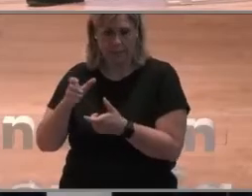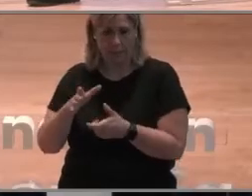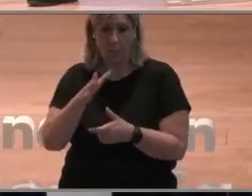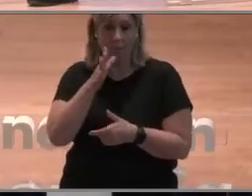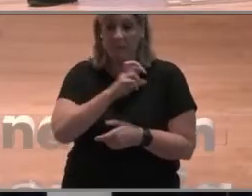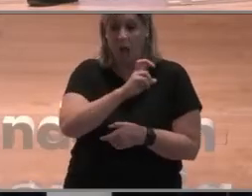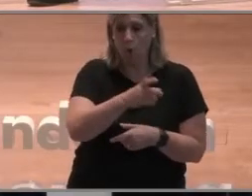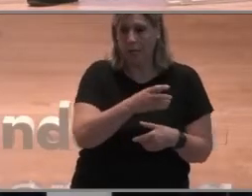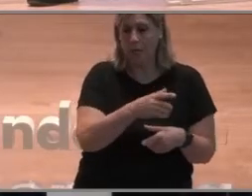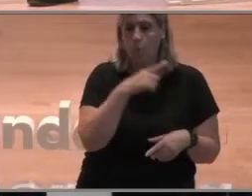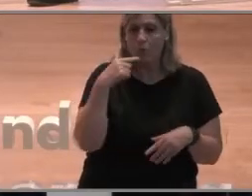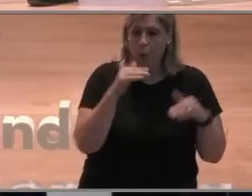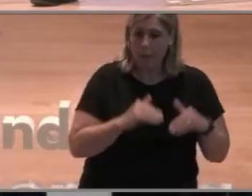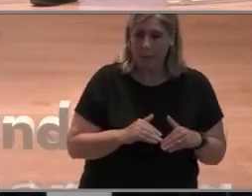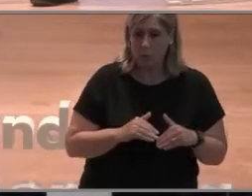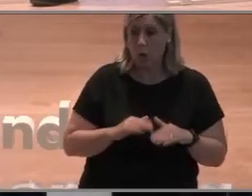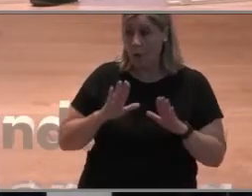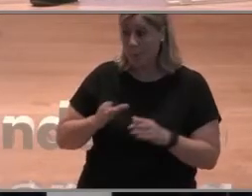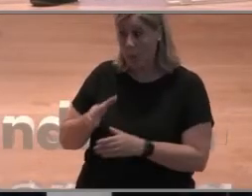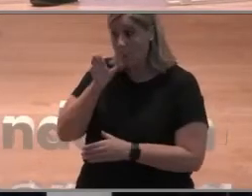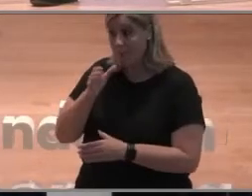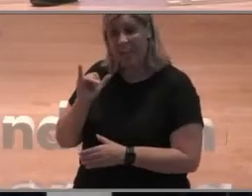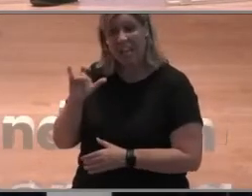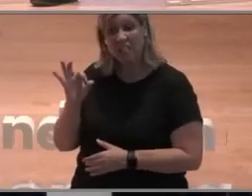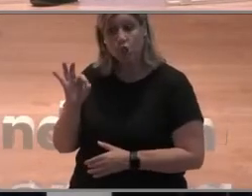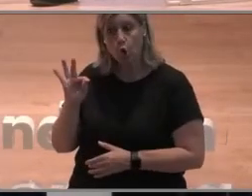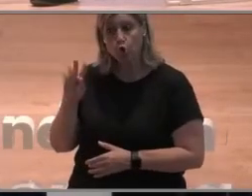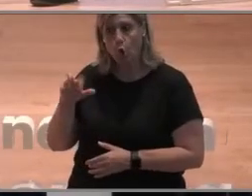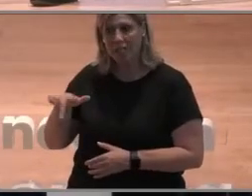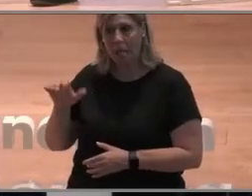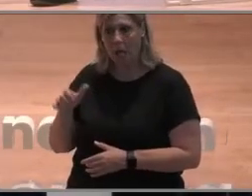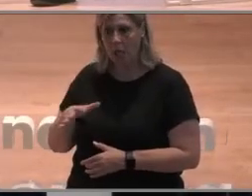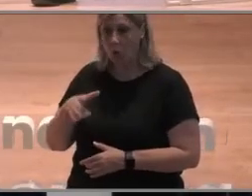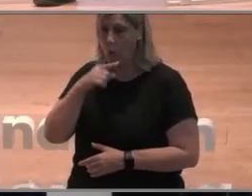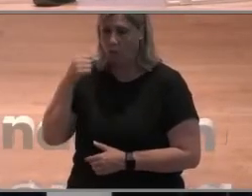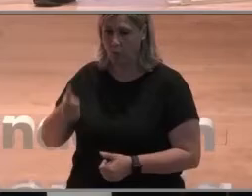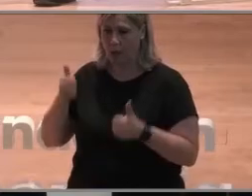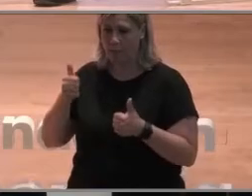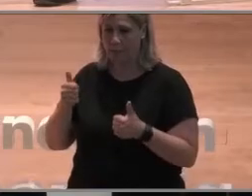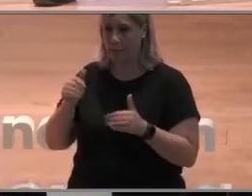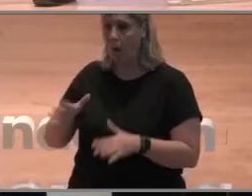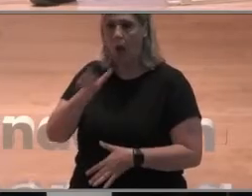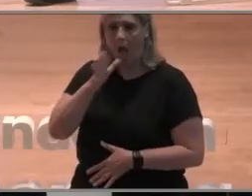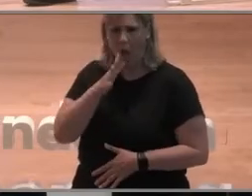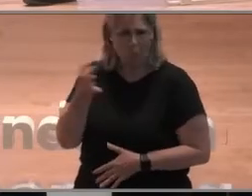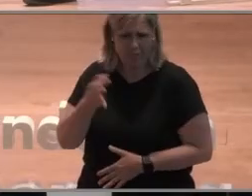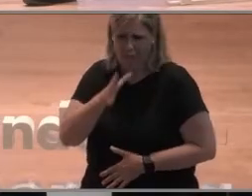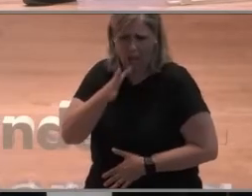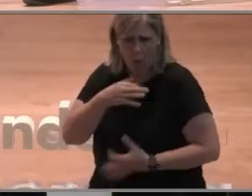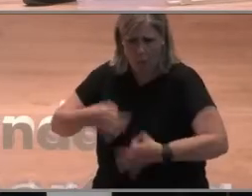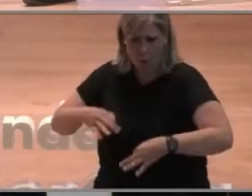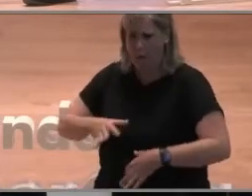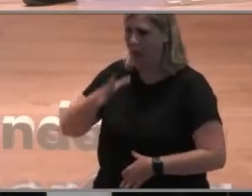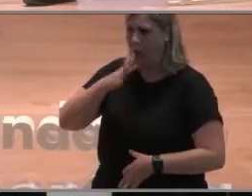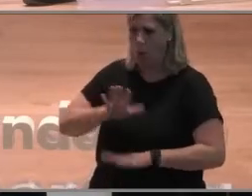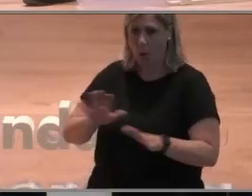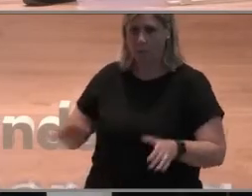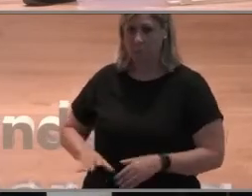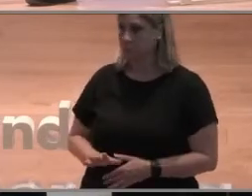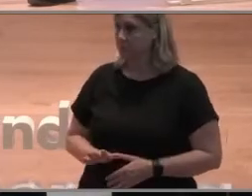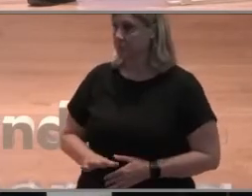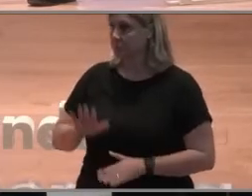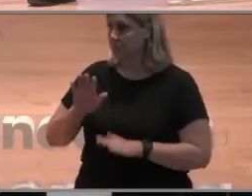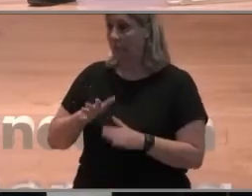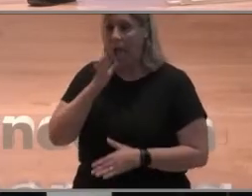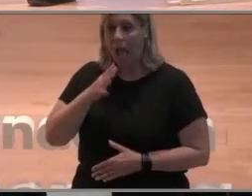bebida isotónica se la dejamos a los deportistas. También beber agua está muy bien, ¿eh? No hace falta Claro. agua Sí. de color azul o verde,